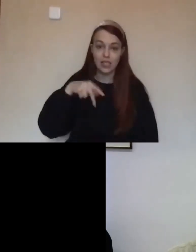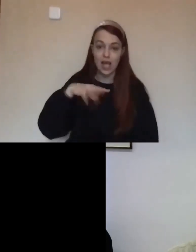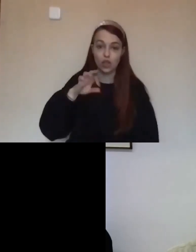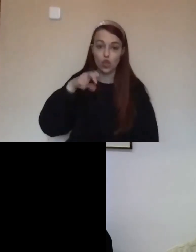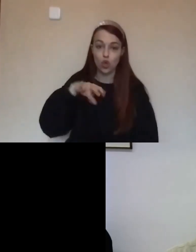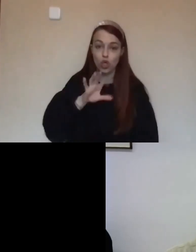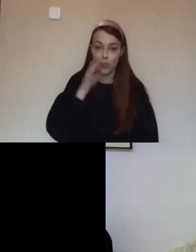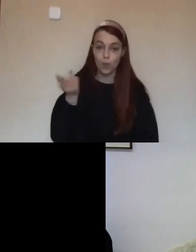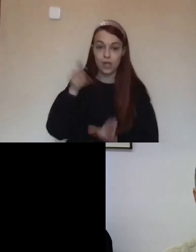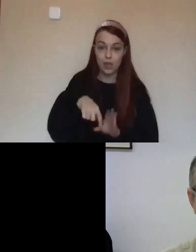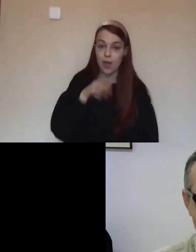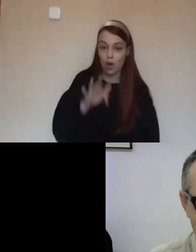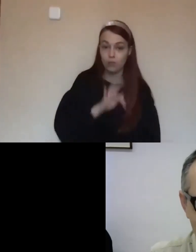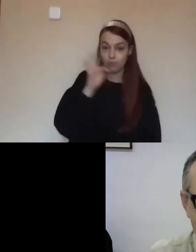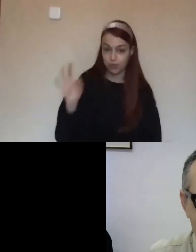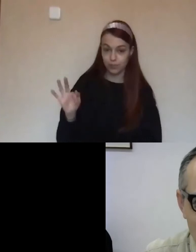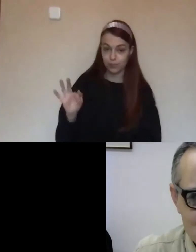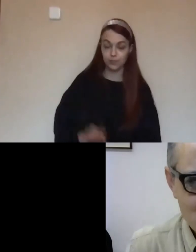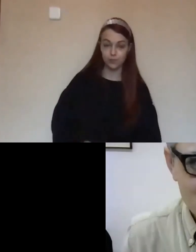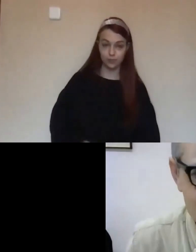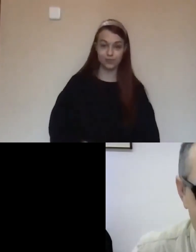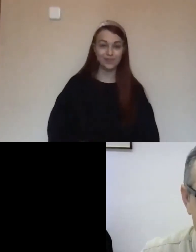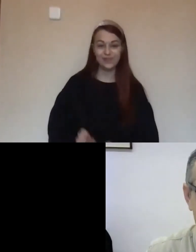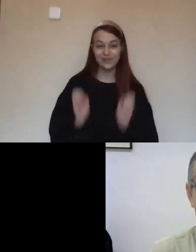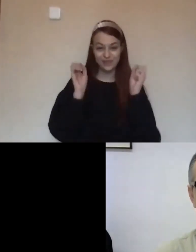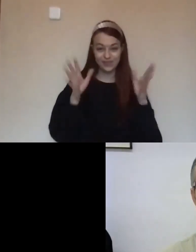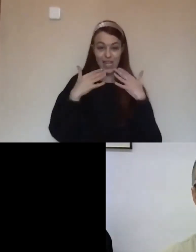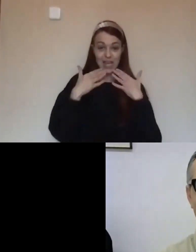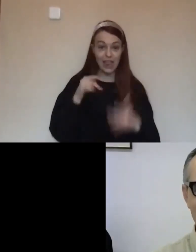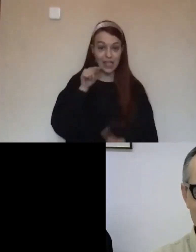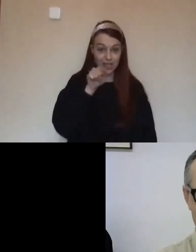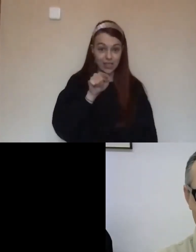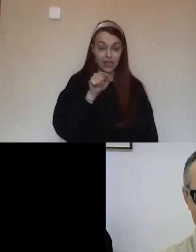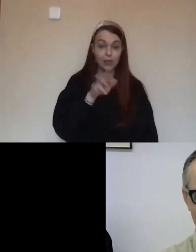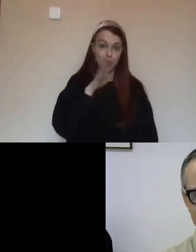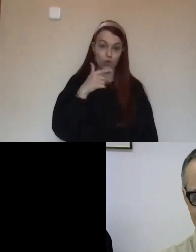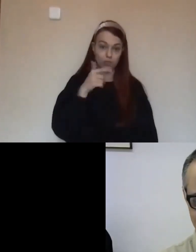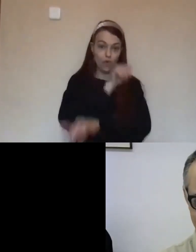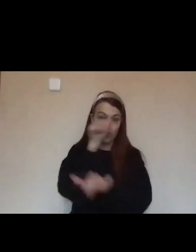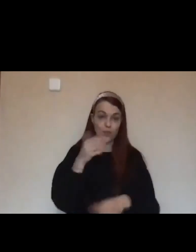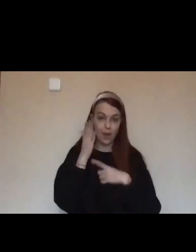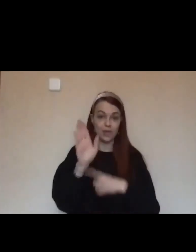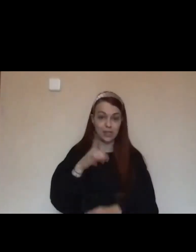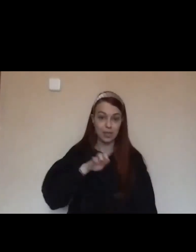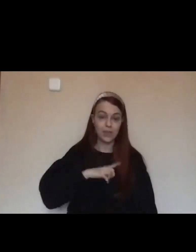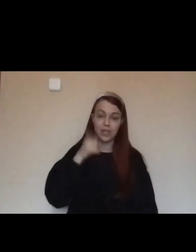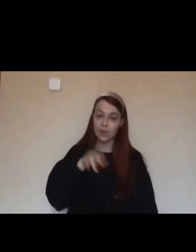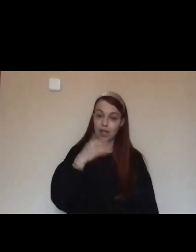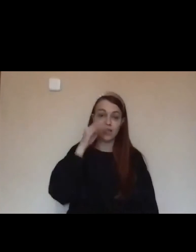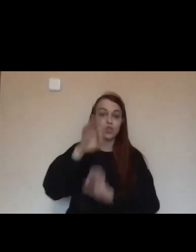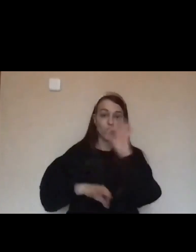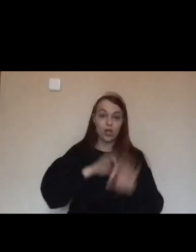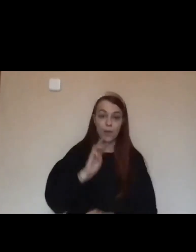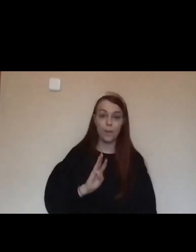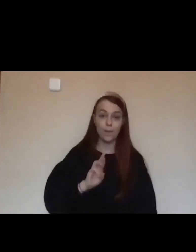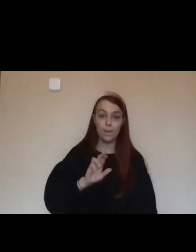participar. Tuya es la palabra. Muy bien, muchas gracias a ti por la presentación y a la organización, a